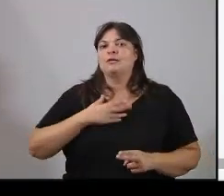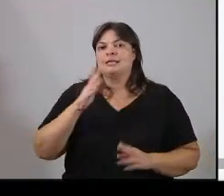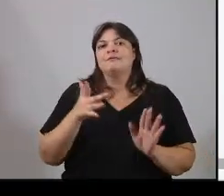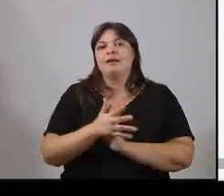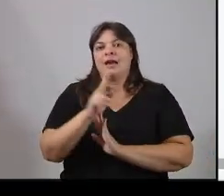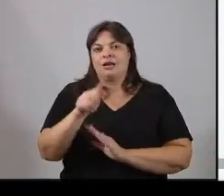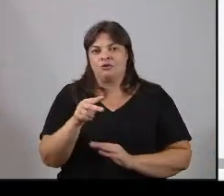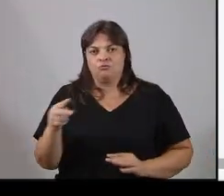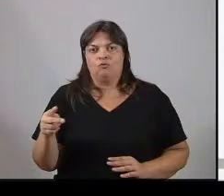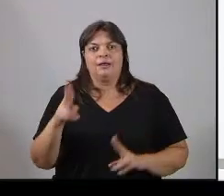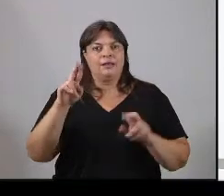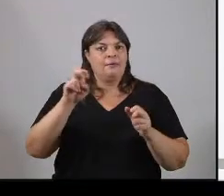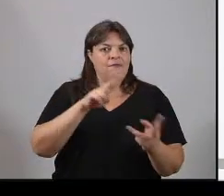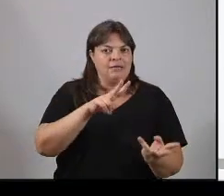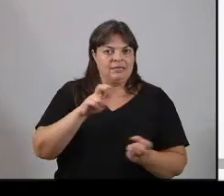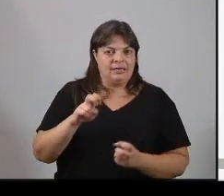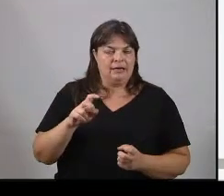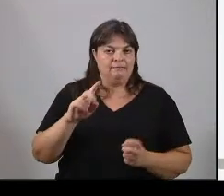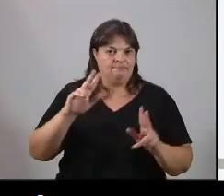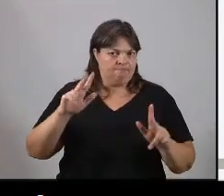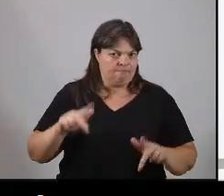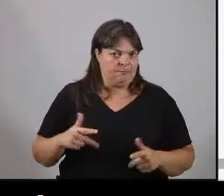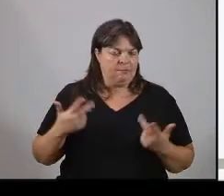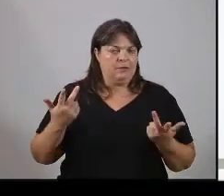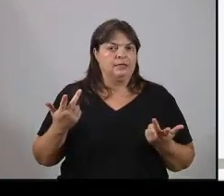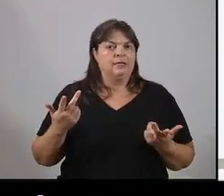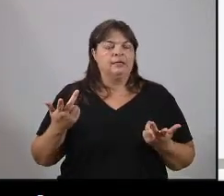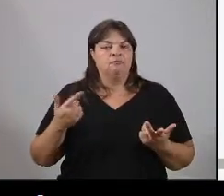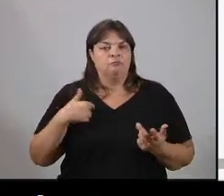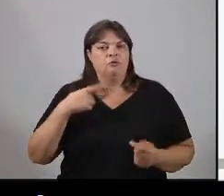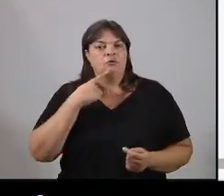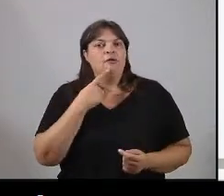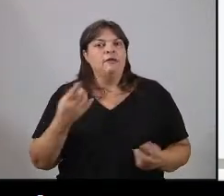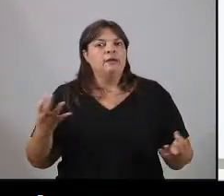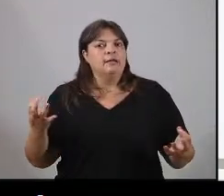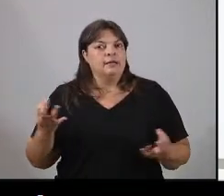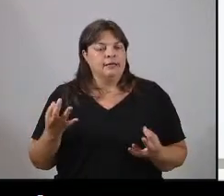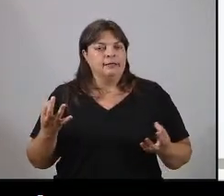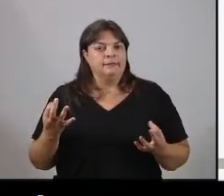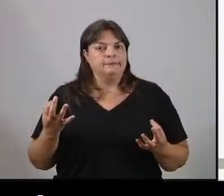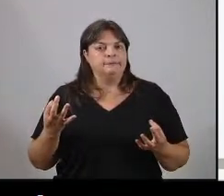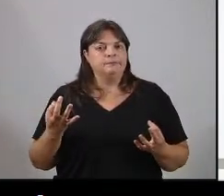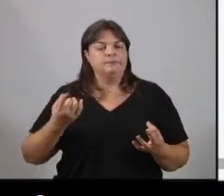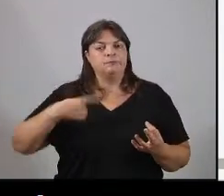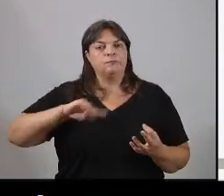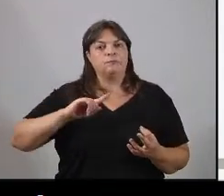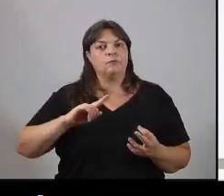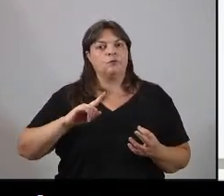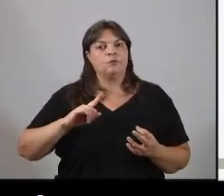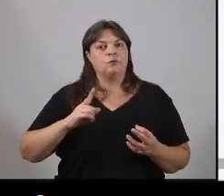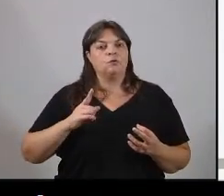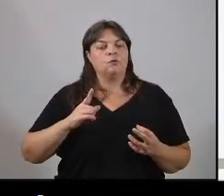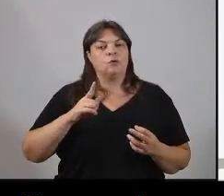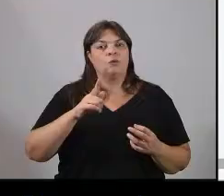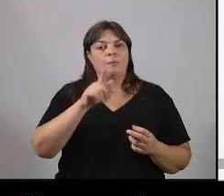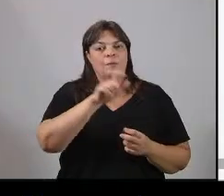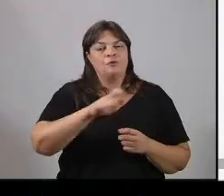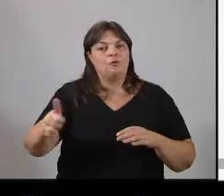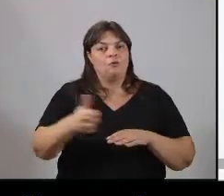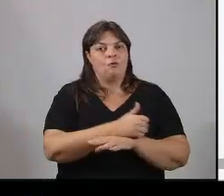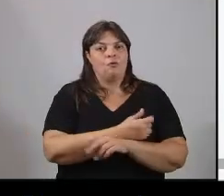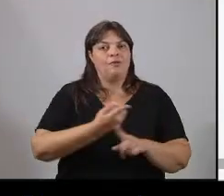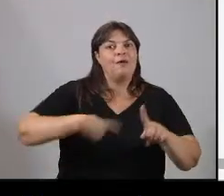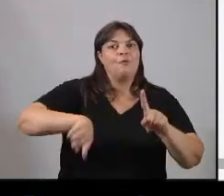En materia fiscal, permítanme que lo señale, en materia fiscal hemos devuelto a los contribuyentes